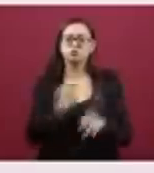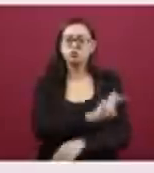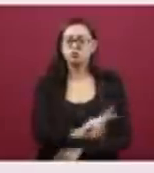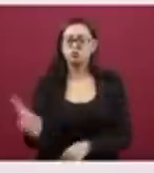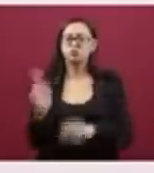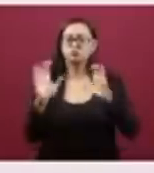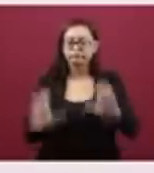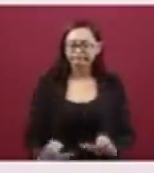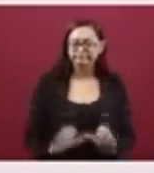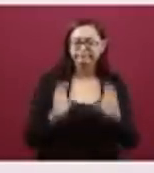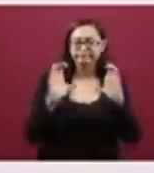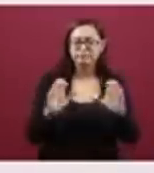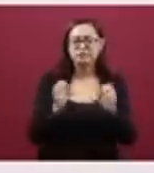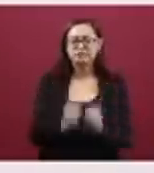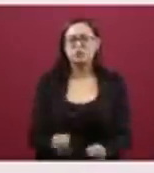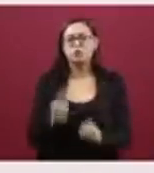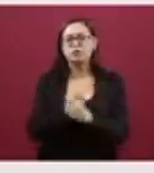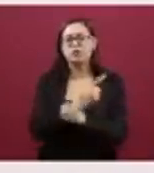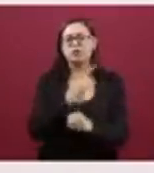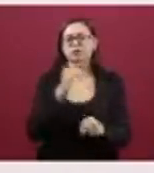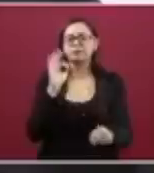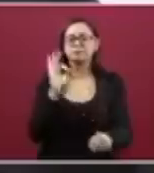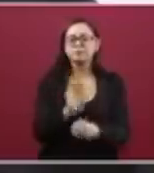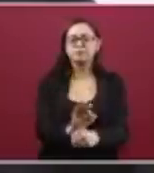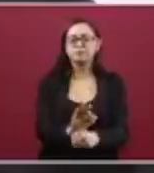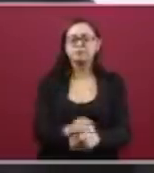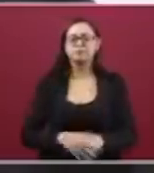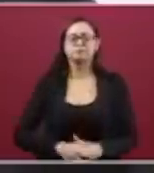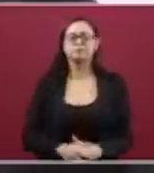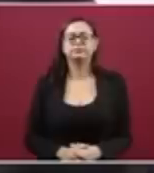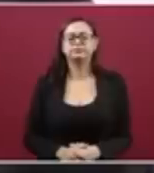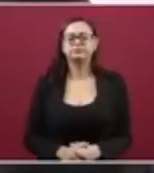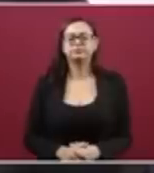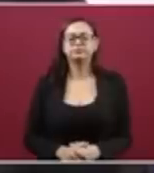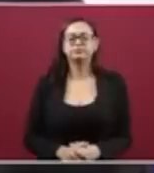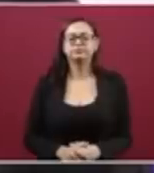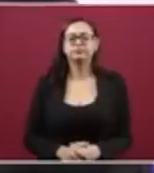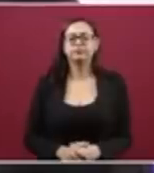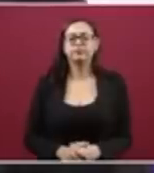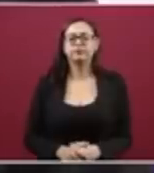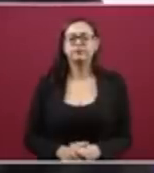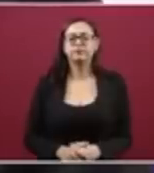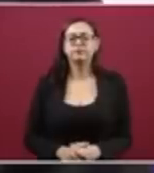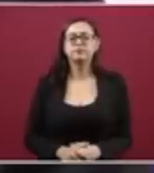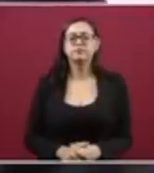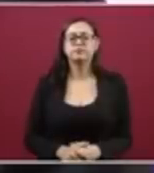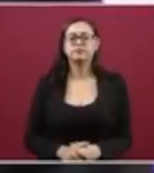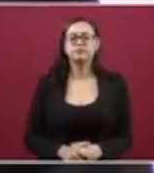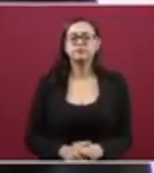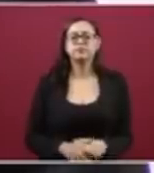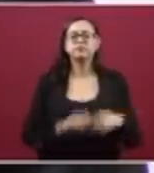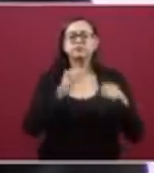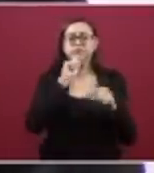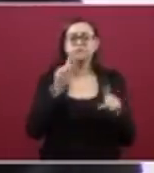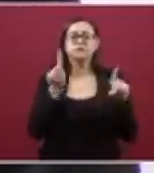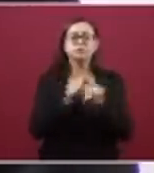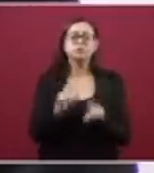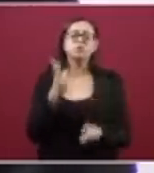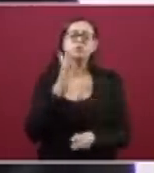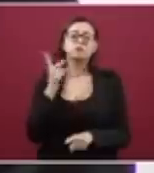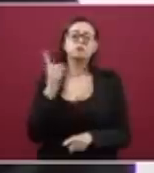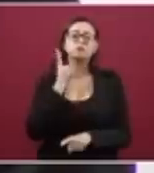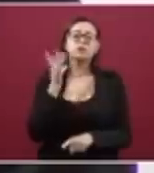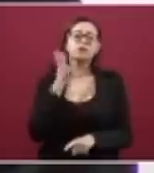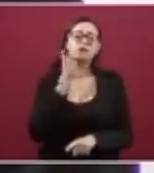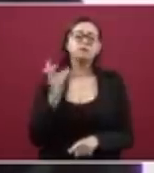los mexicanos. Está en proceso de aprobación en las cámaras de diputados y senadores